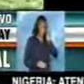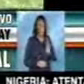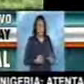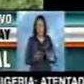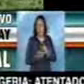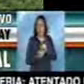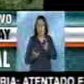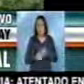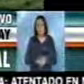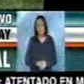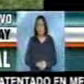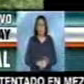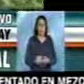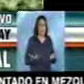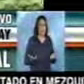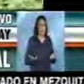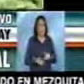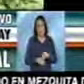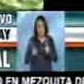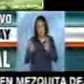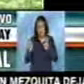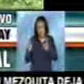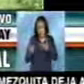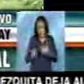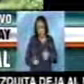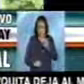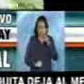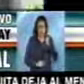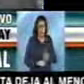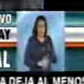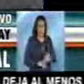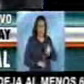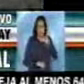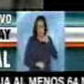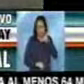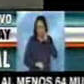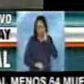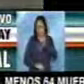se está destruyendo. No, pero sí he hecho el tema de Barranco. Voy a llamar a la policía.